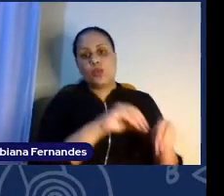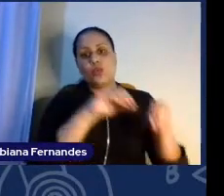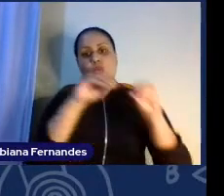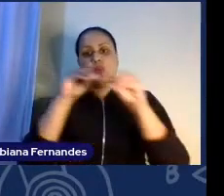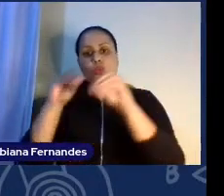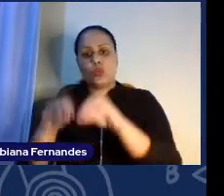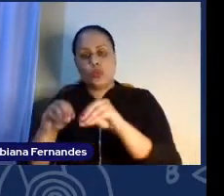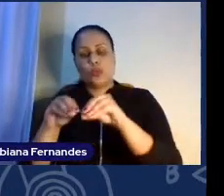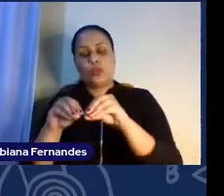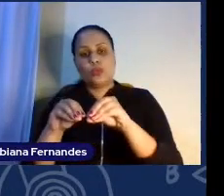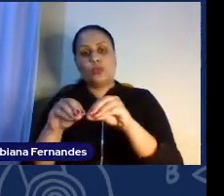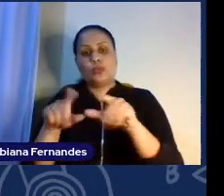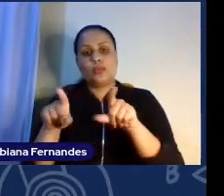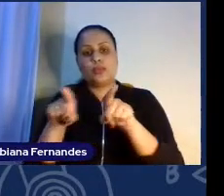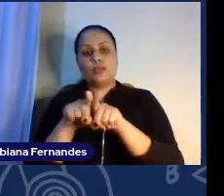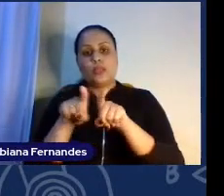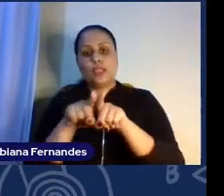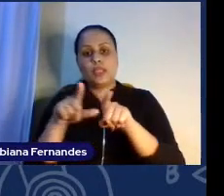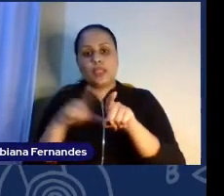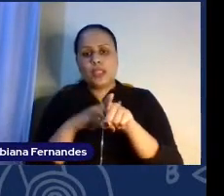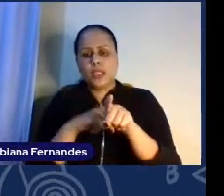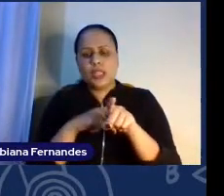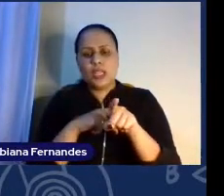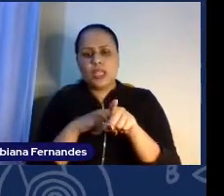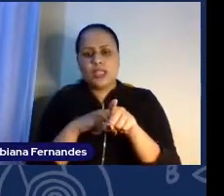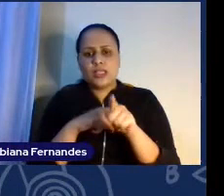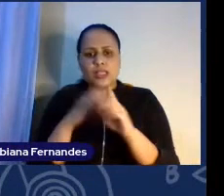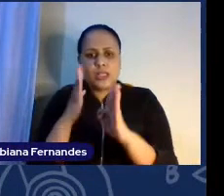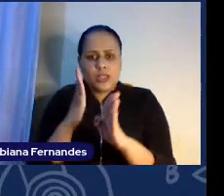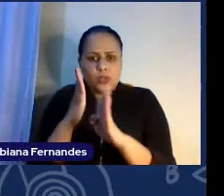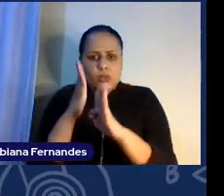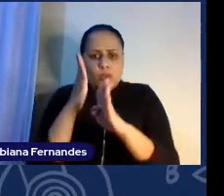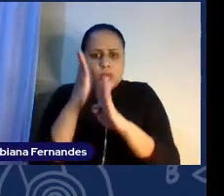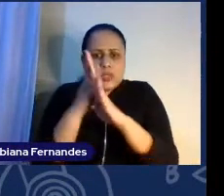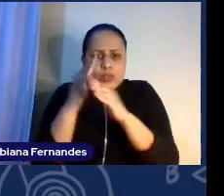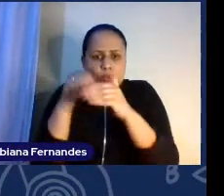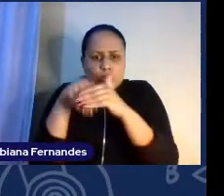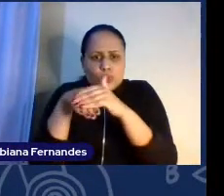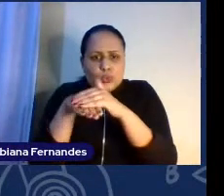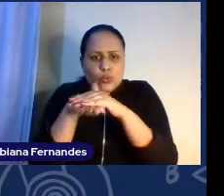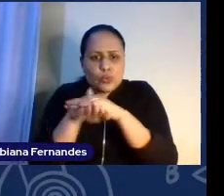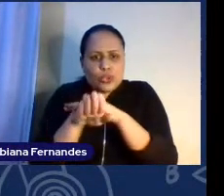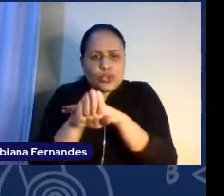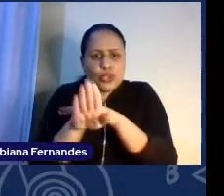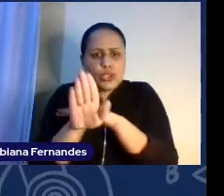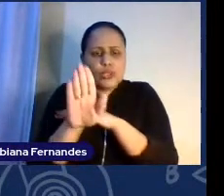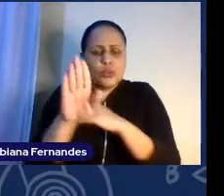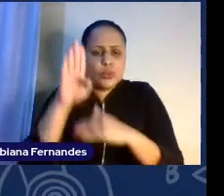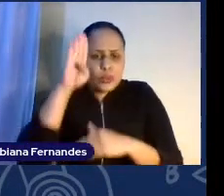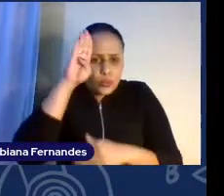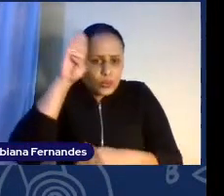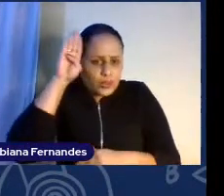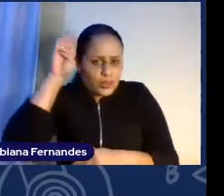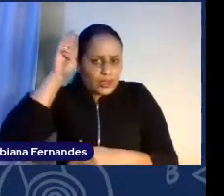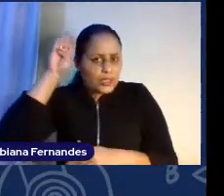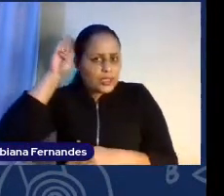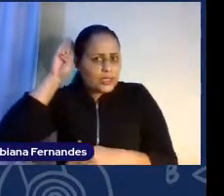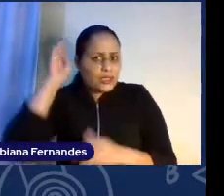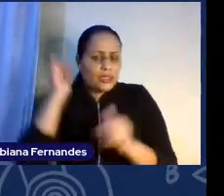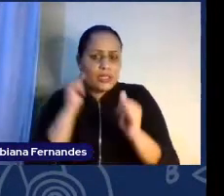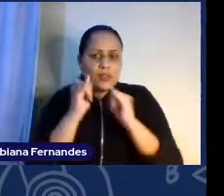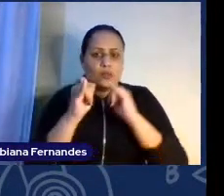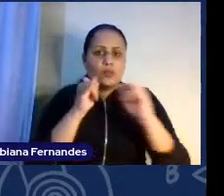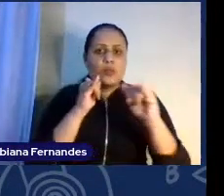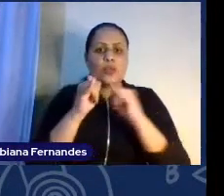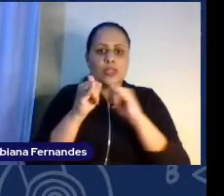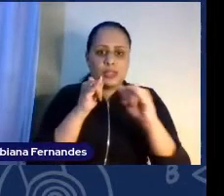quiasma óptico y está escondido en la oscuridad dentro del cerebro. Pero le llega la información de la